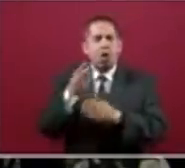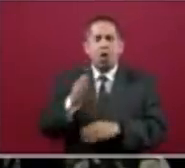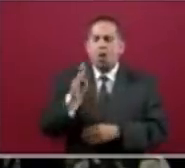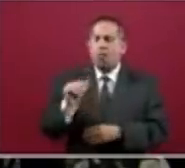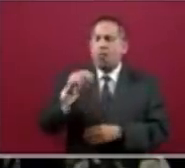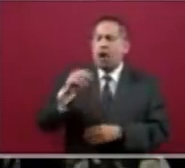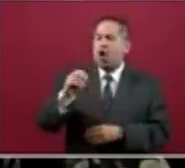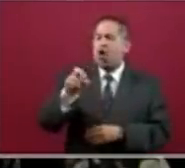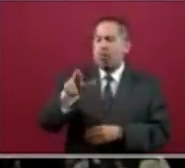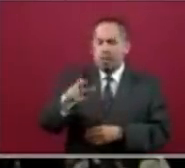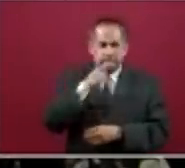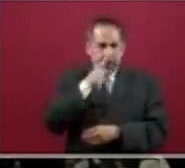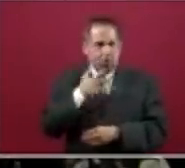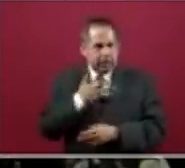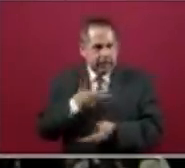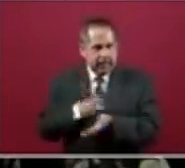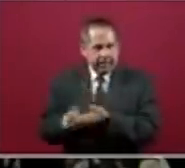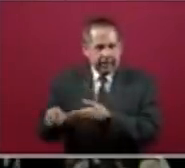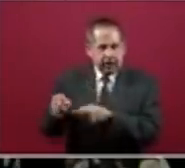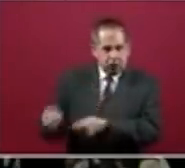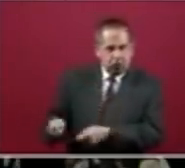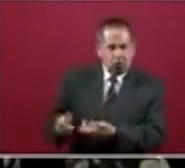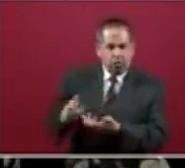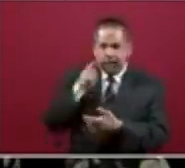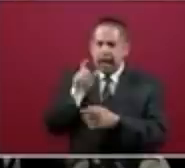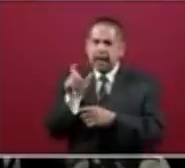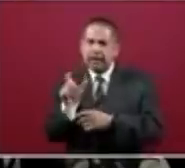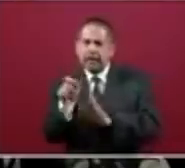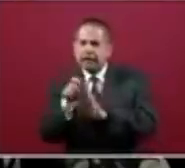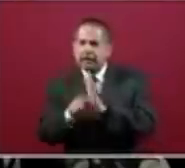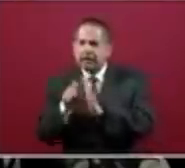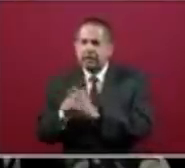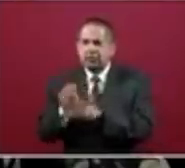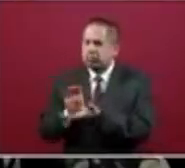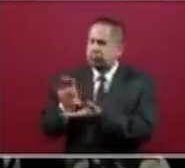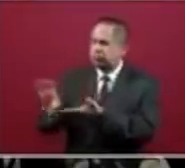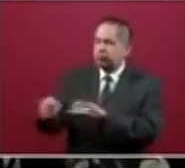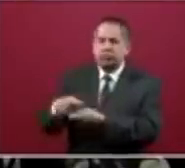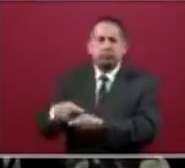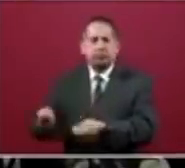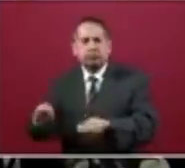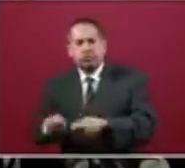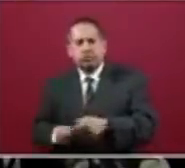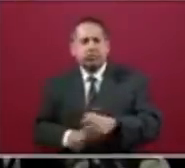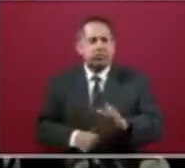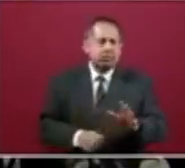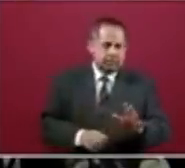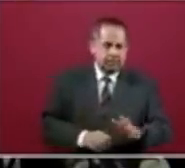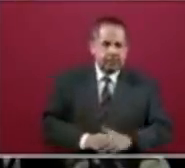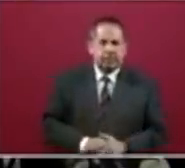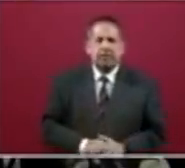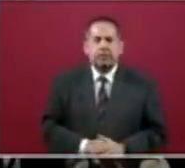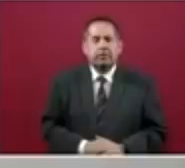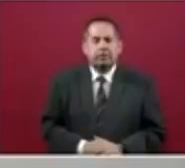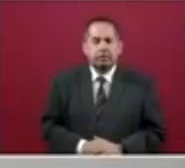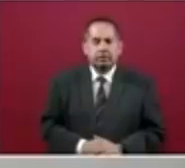también tener derecho a que distribuyera los fondos a través de las tarjetas. Ahí está, miren.